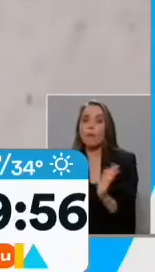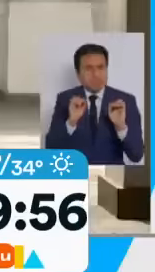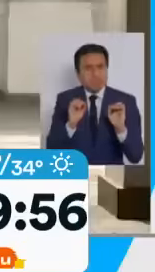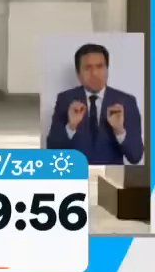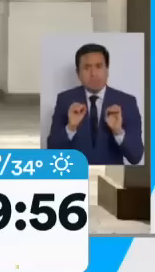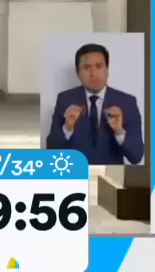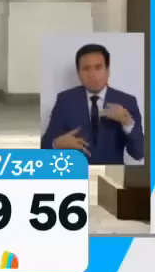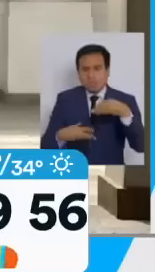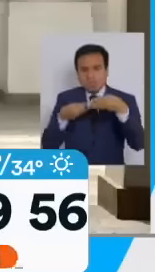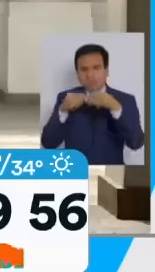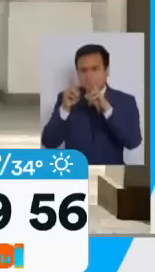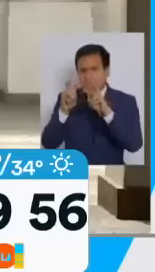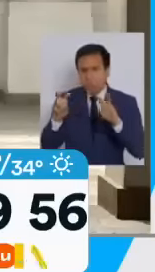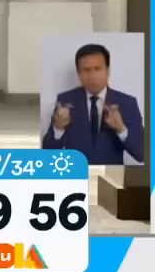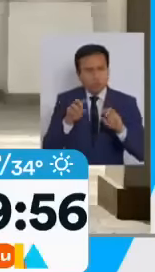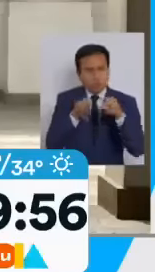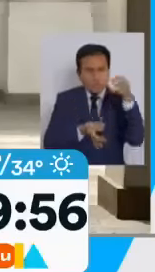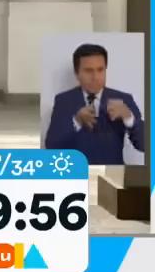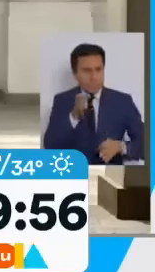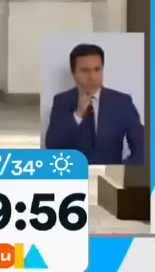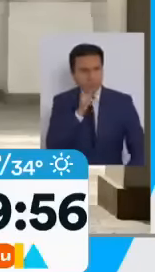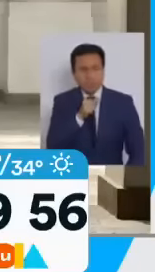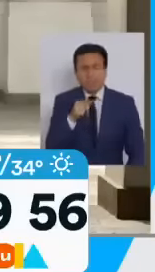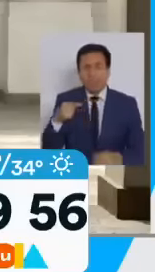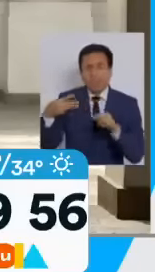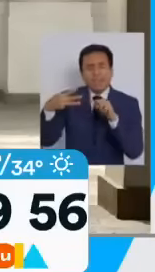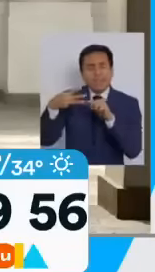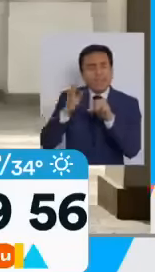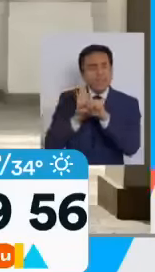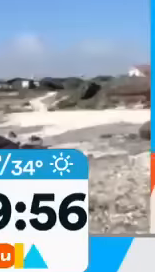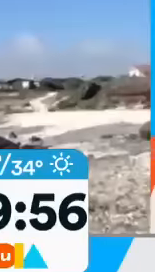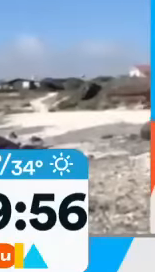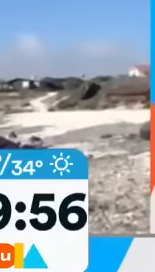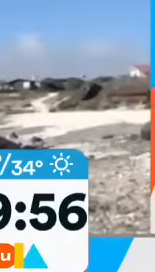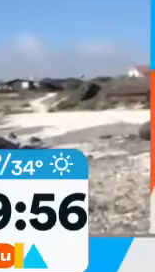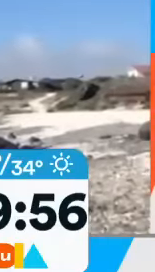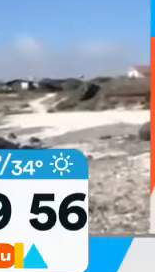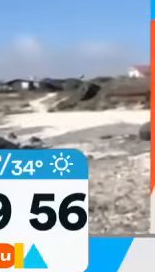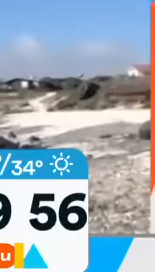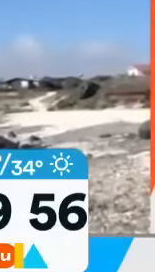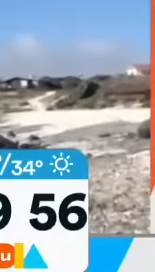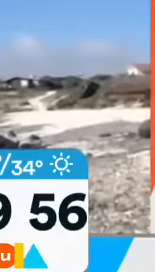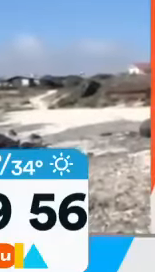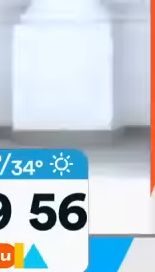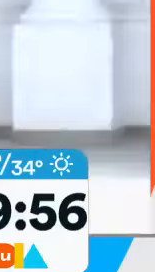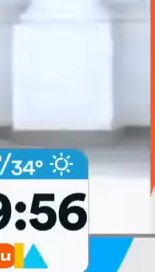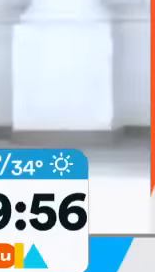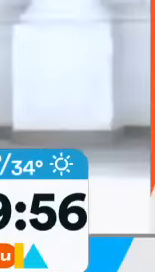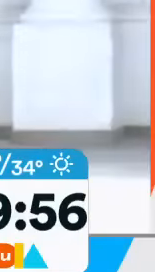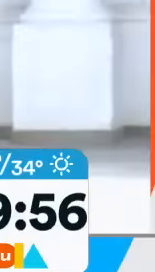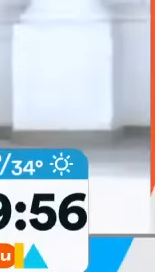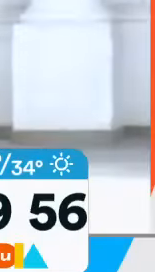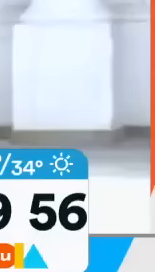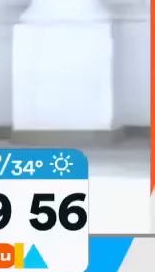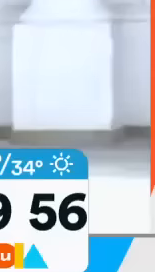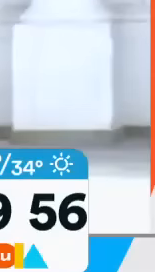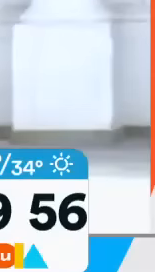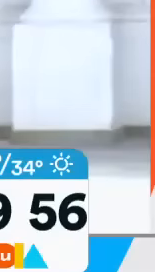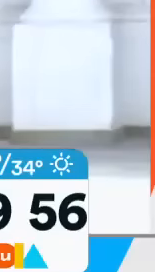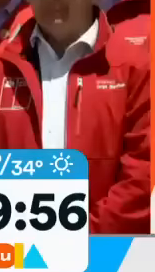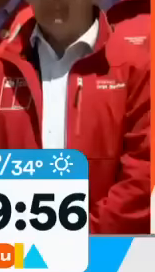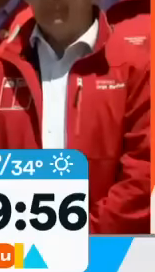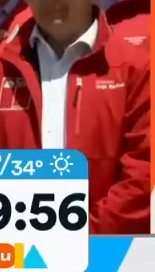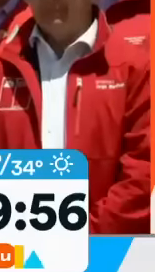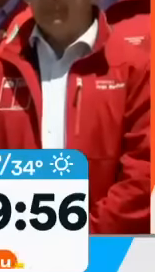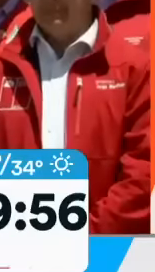embajador de Chile en Estados Unidos. ¿Pero a usted le advertían que lo iban a llamar personas dedicadas a buscar esta vacuna? Me llamaba y